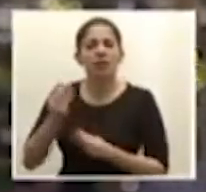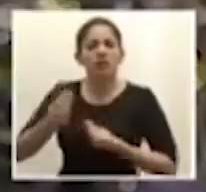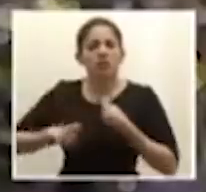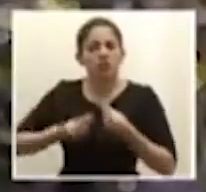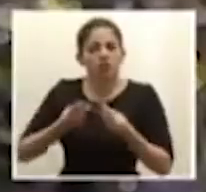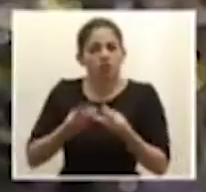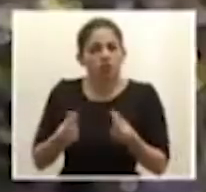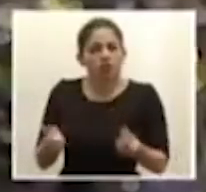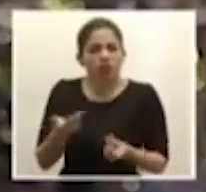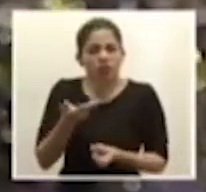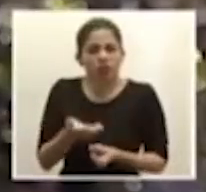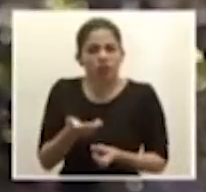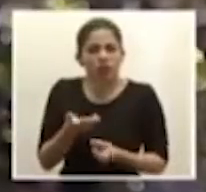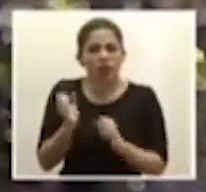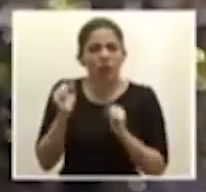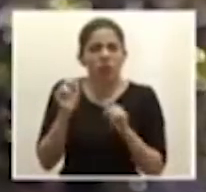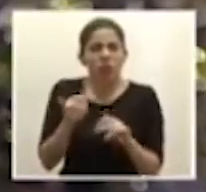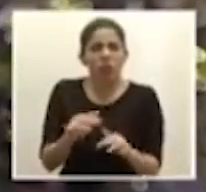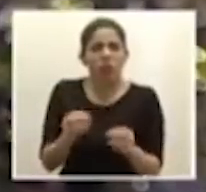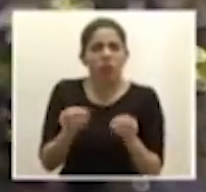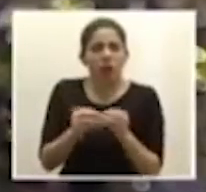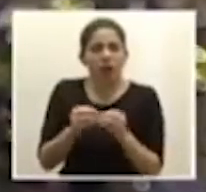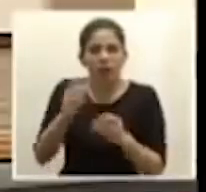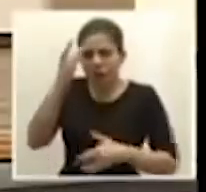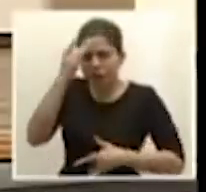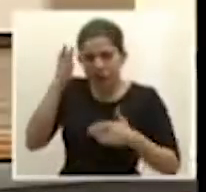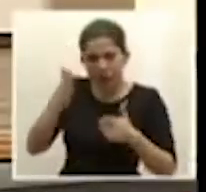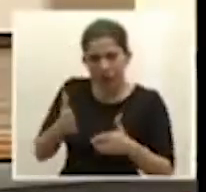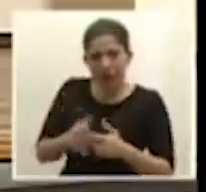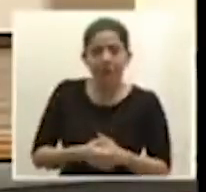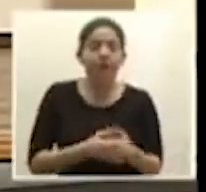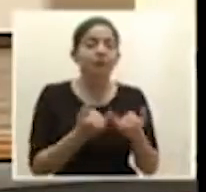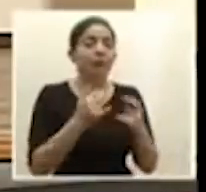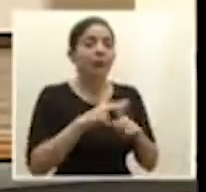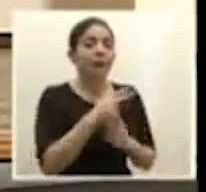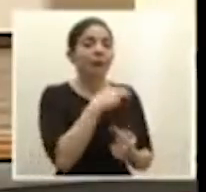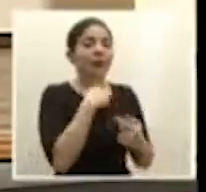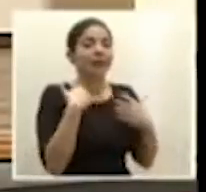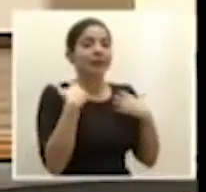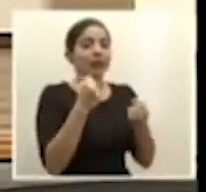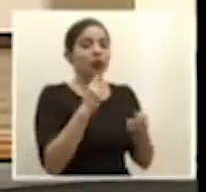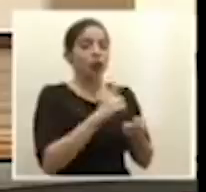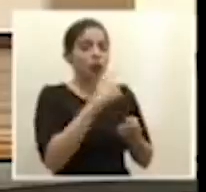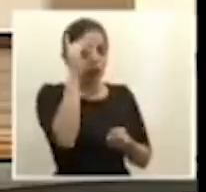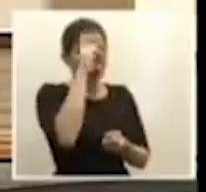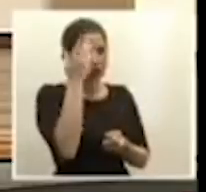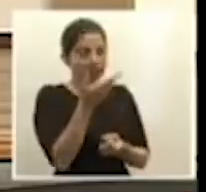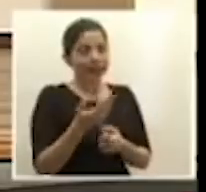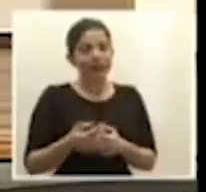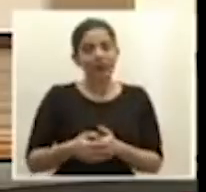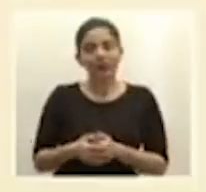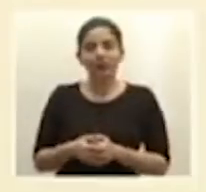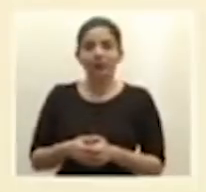de nuevos pacientes? Iniciamos con el ministro de Salud, el doctor Daniel Salas.